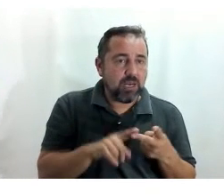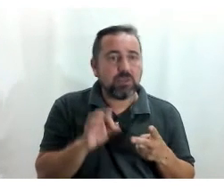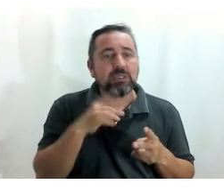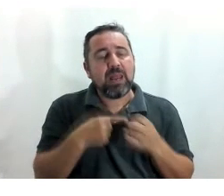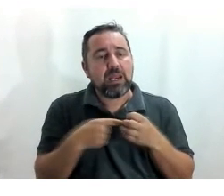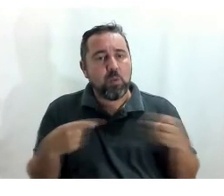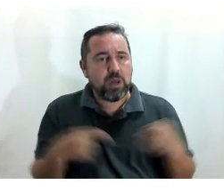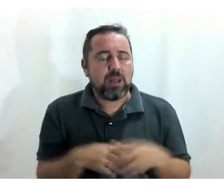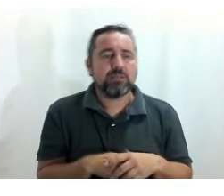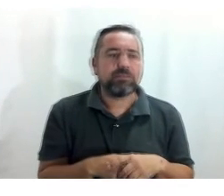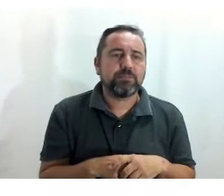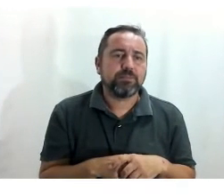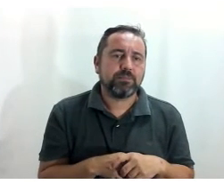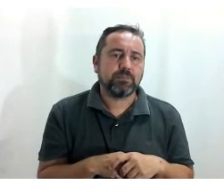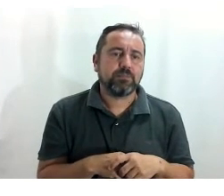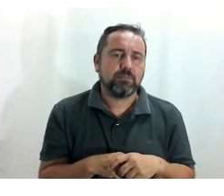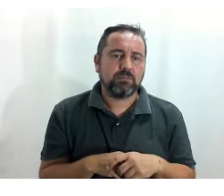neuronales.